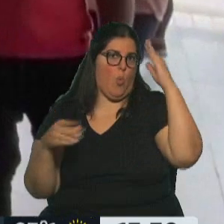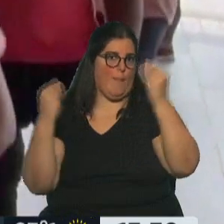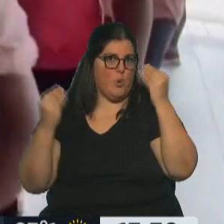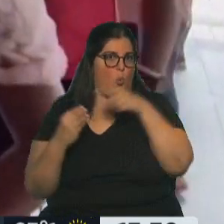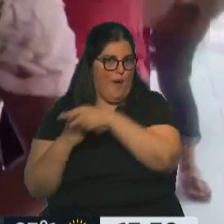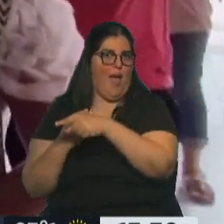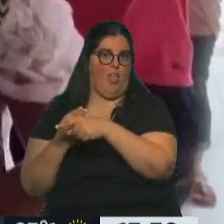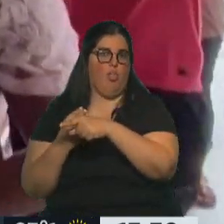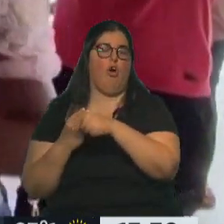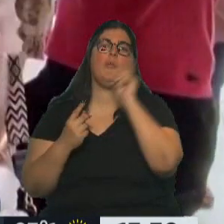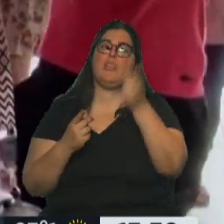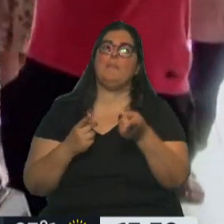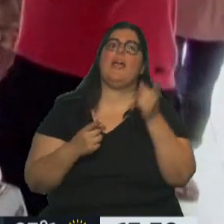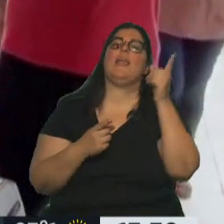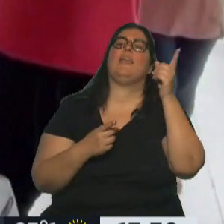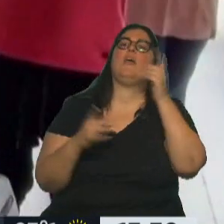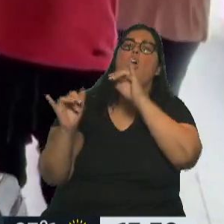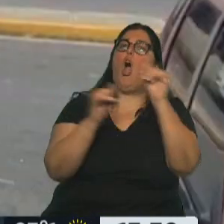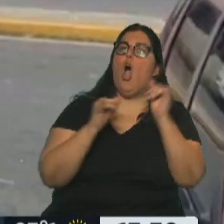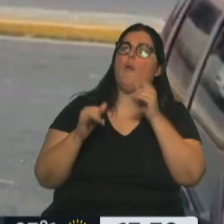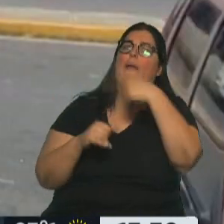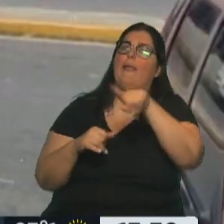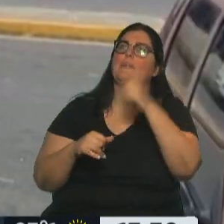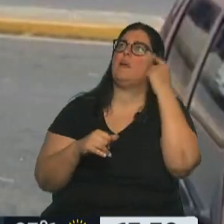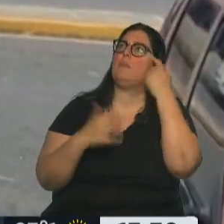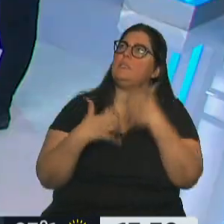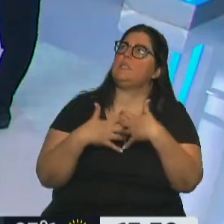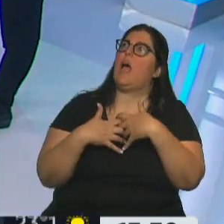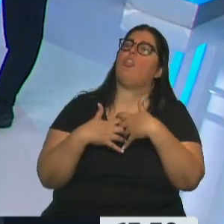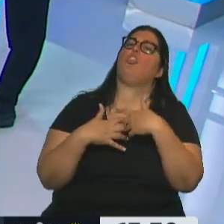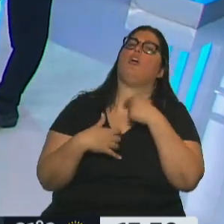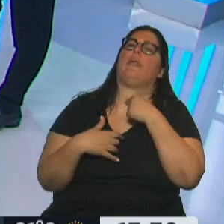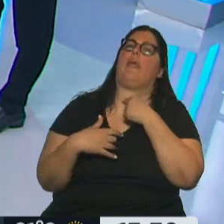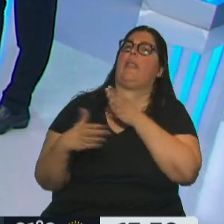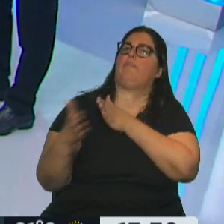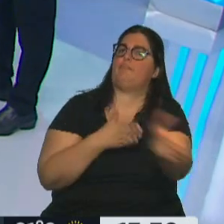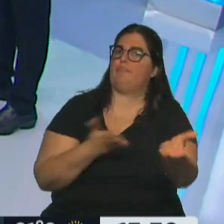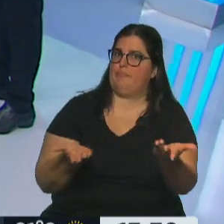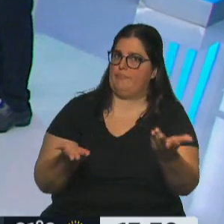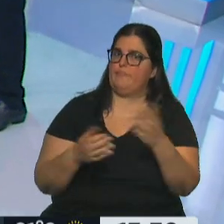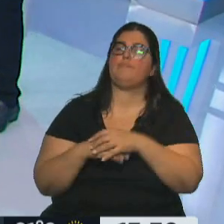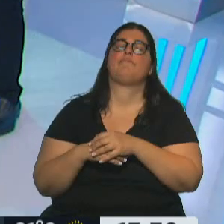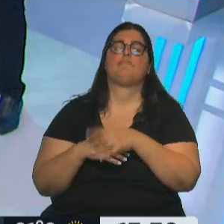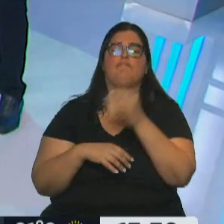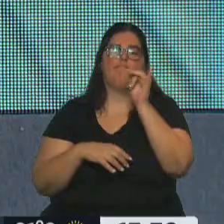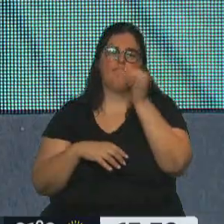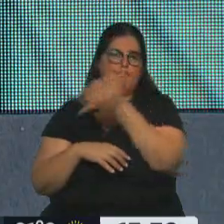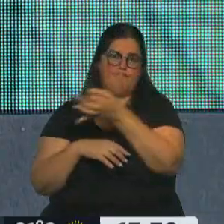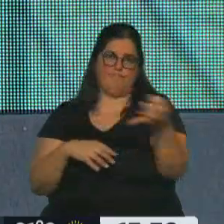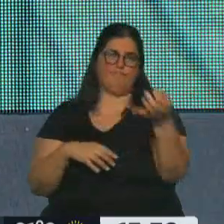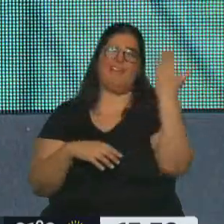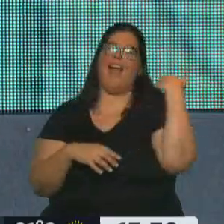también preocupa sobre todo a aquellos jóvenes que hoy están pensando en dejar la isla. Sí, es como decíamos